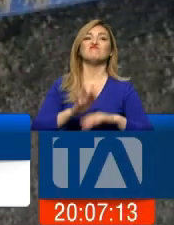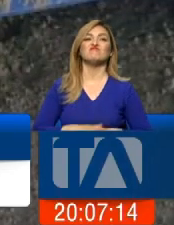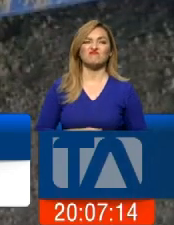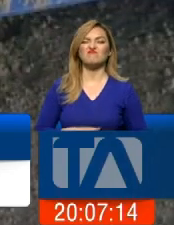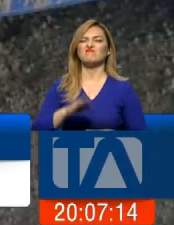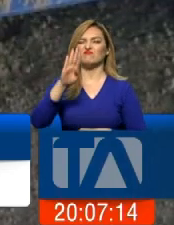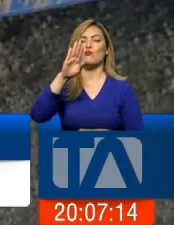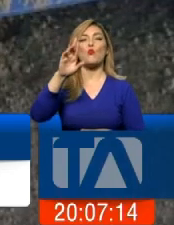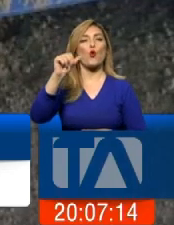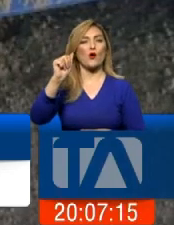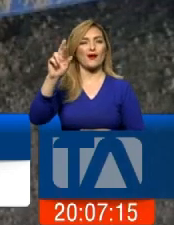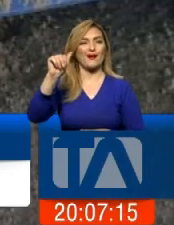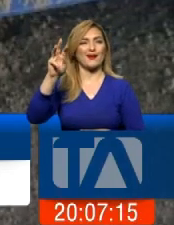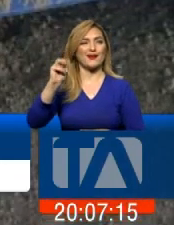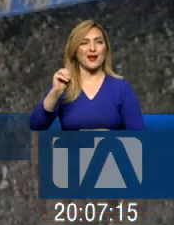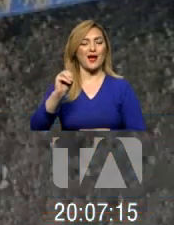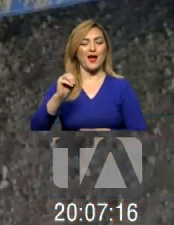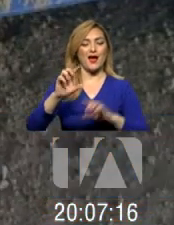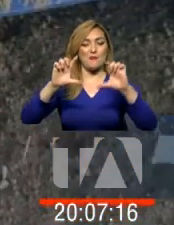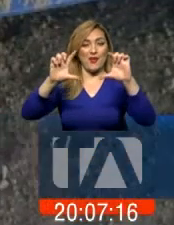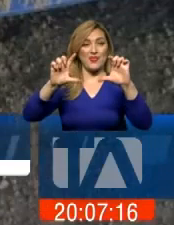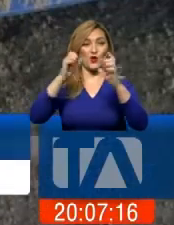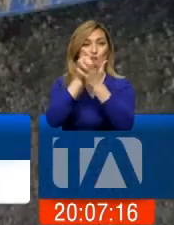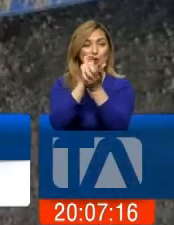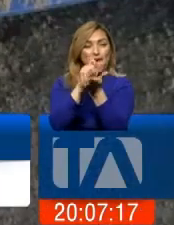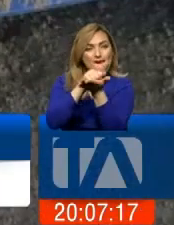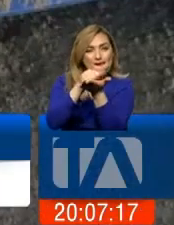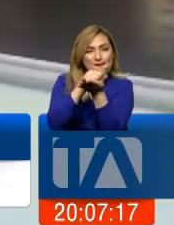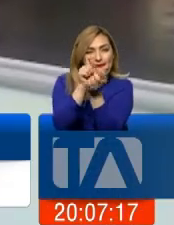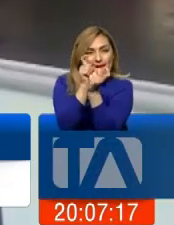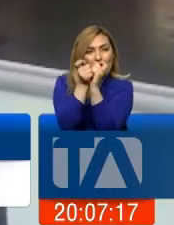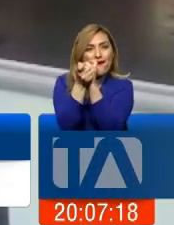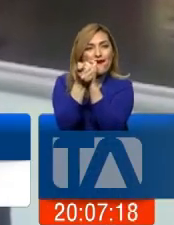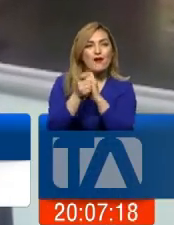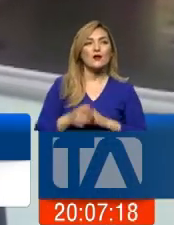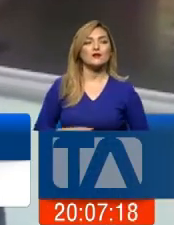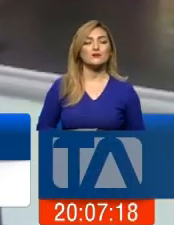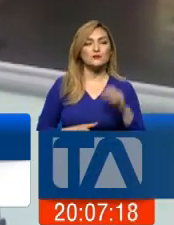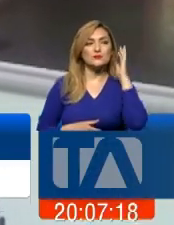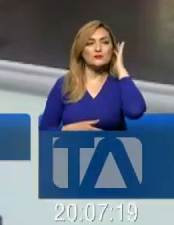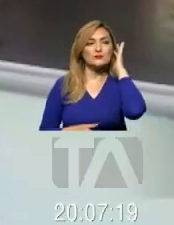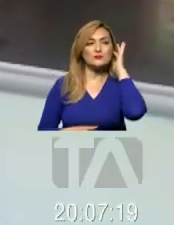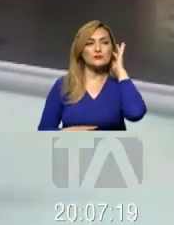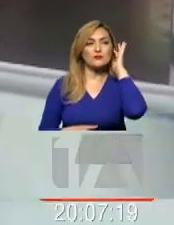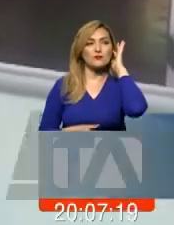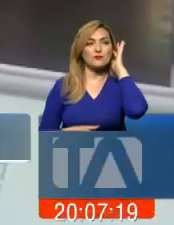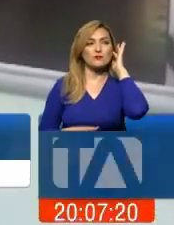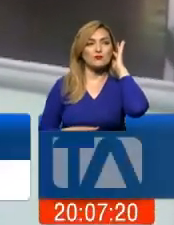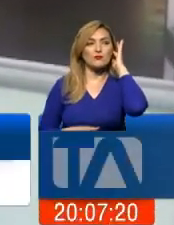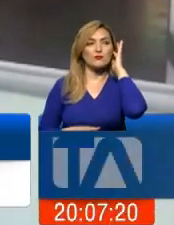con matrícula adulterada, como podemos observar en estas fotografías. La avioneta